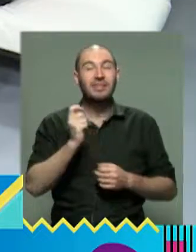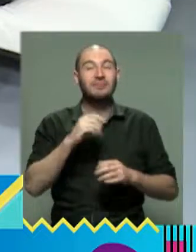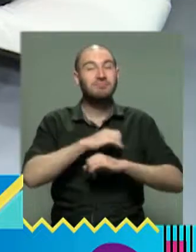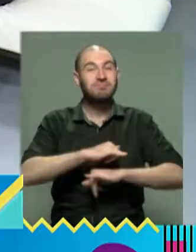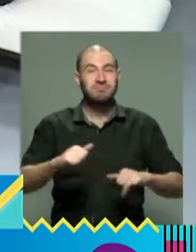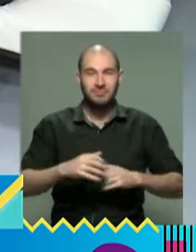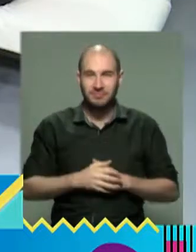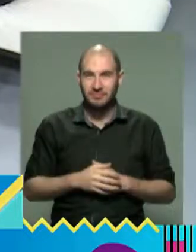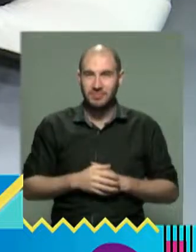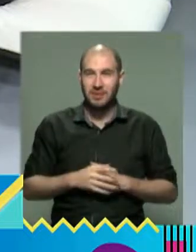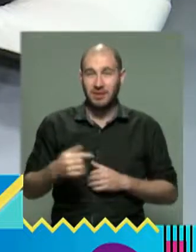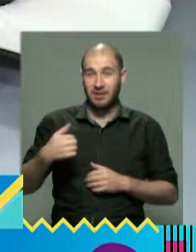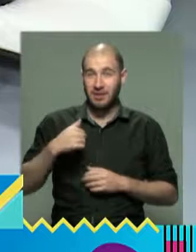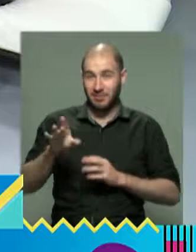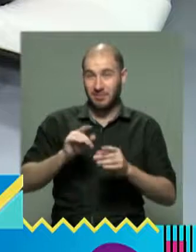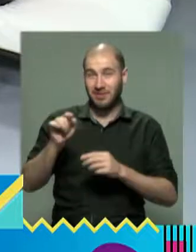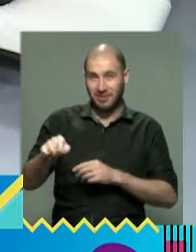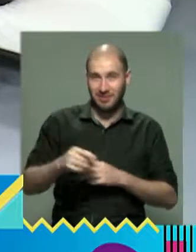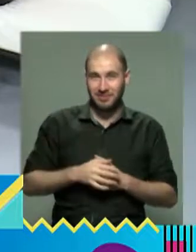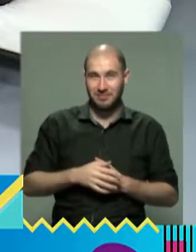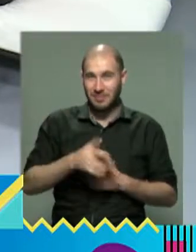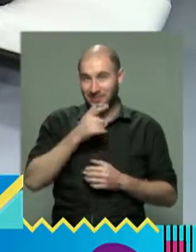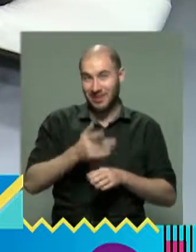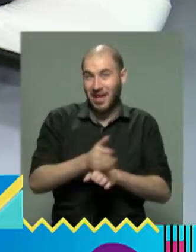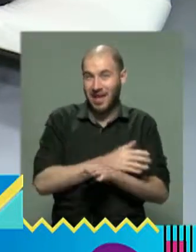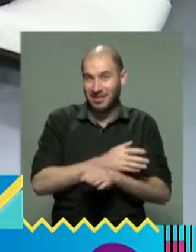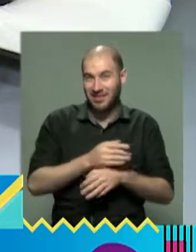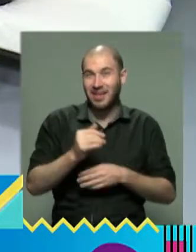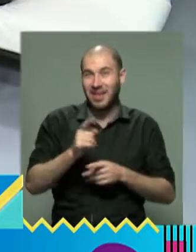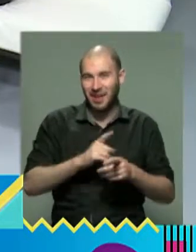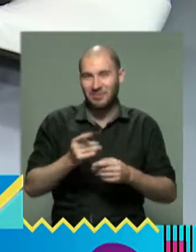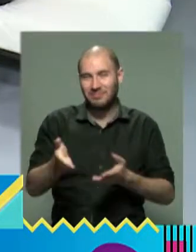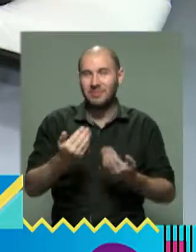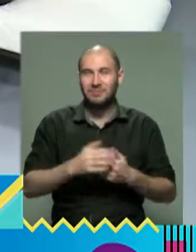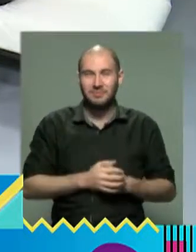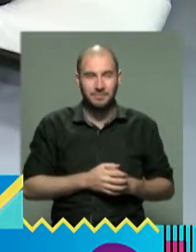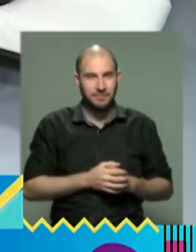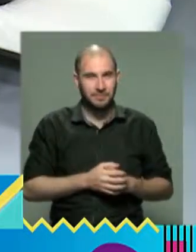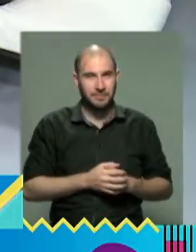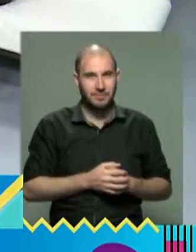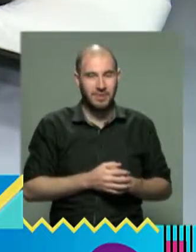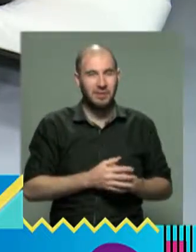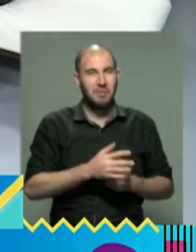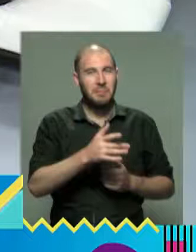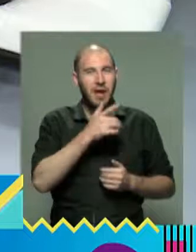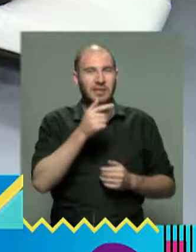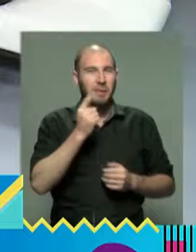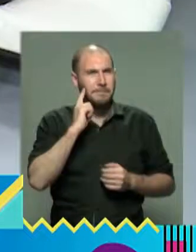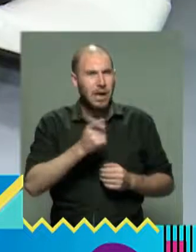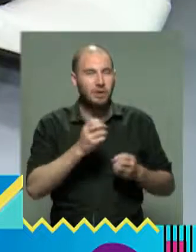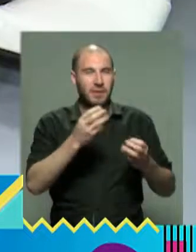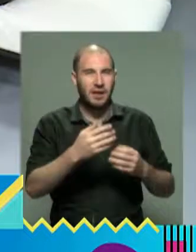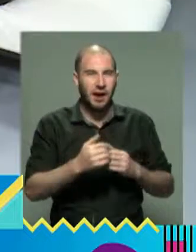el hielo? Como quieran. Les invito a eso, como empecé yo primero hace un ratito, a Gunther para que empiece. Gunther. Yo creo que pasa a ser extremo cuando